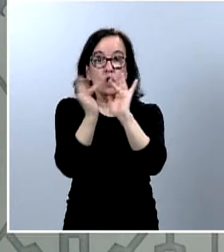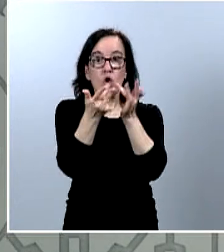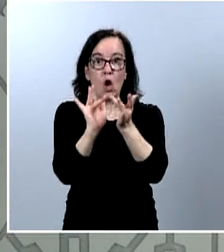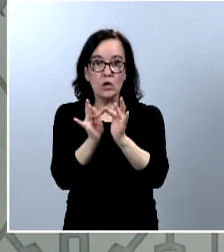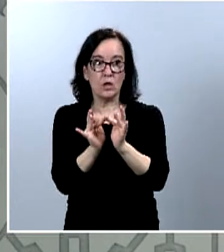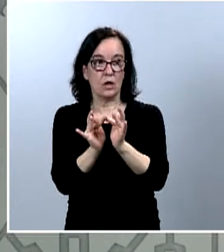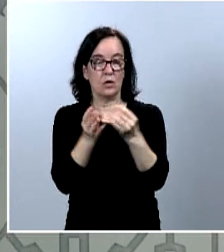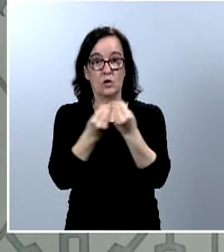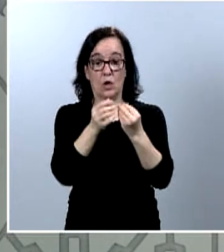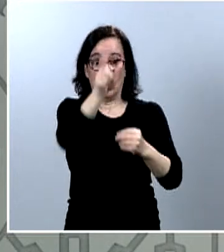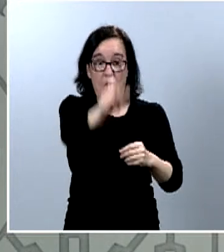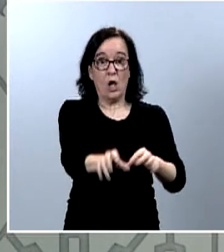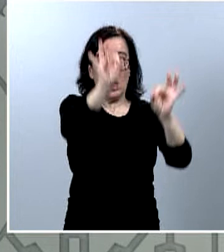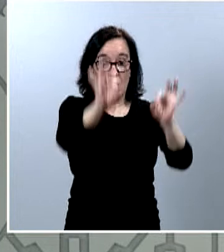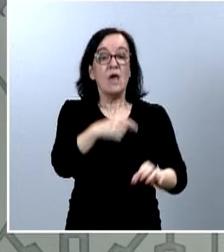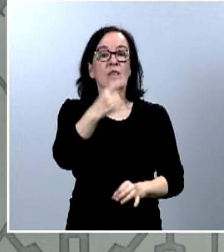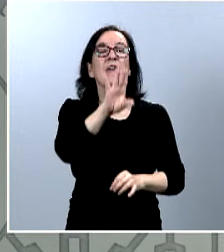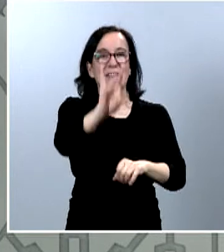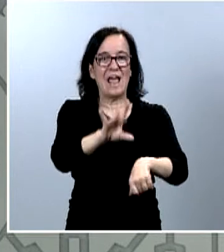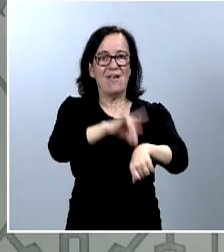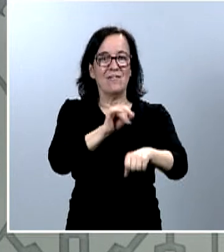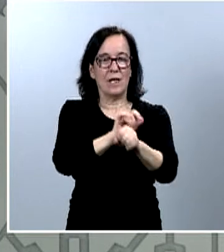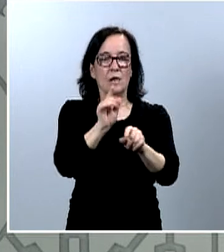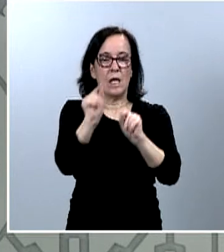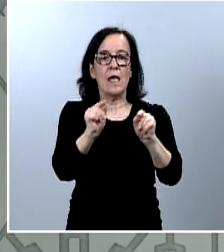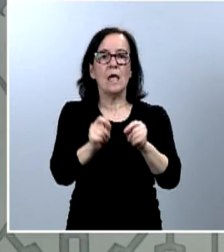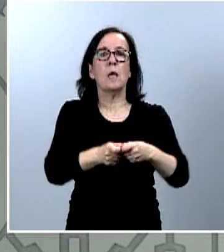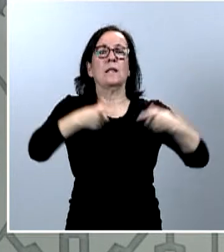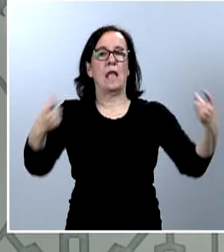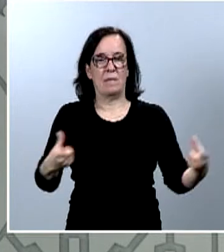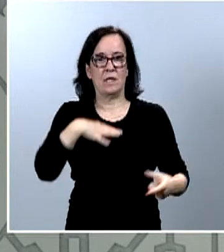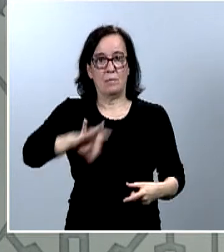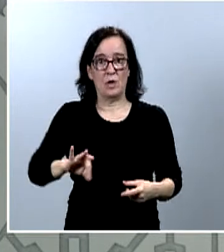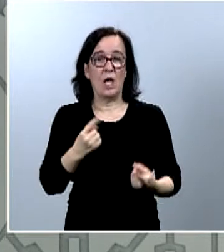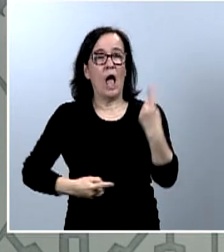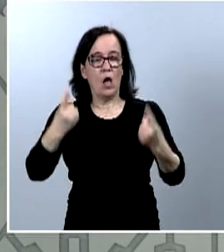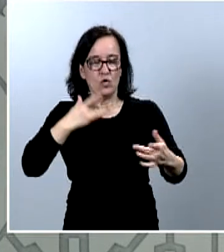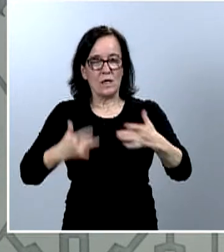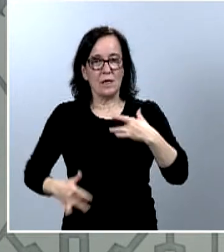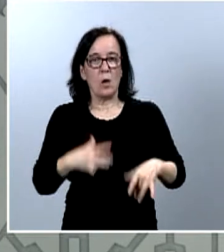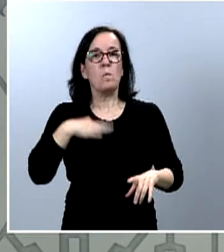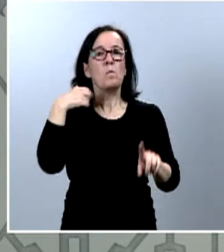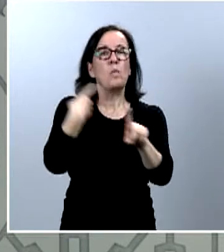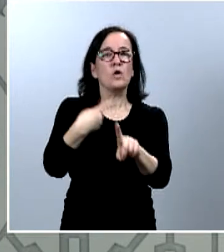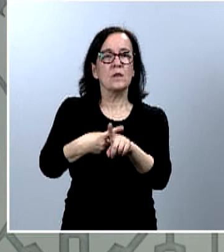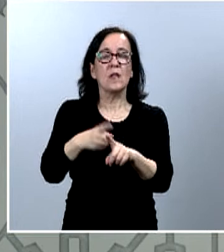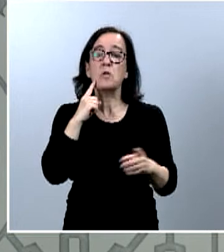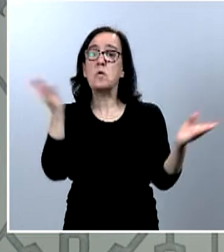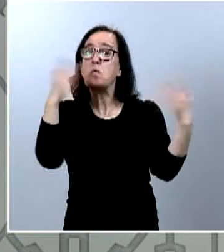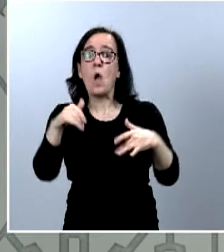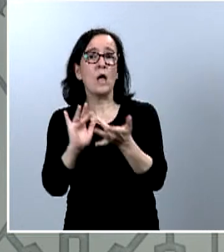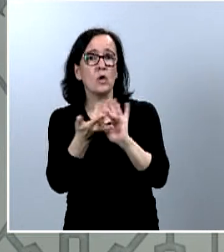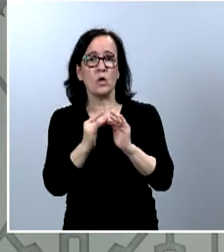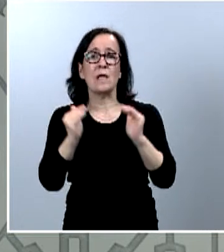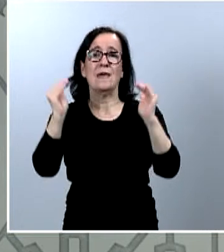caso confirmado obviamente incrementa la probabilidad de que una persona con alguna sintomatología sea positiva. El no haber tenido ninguno la reduce.